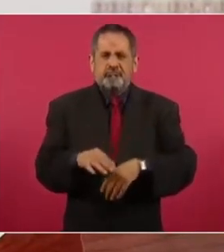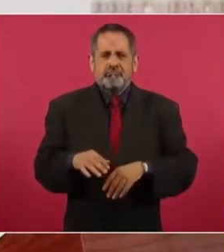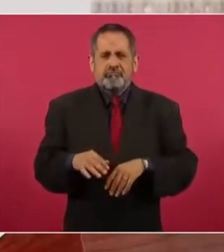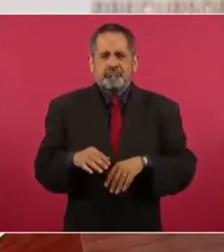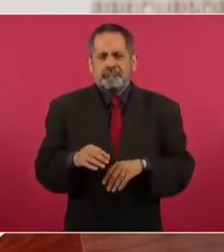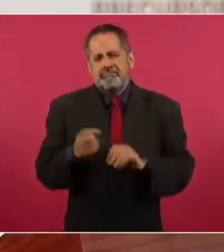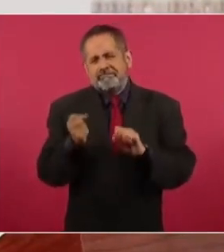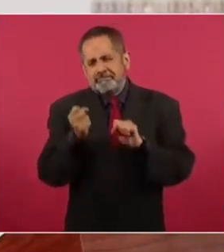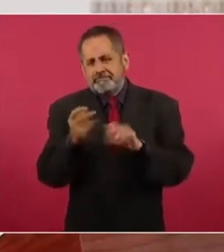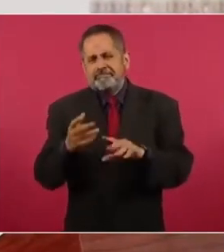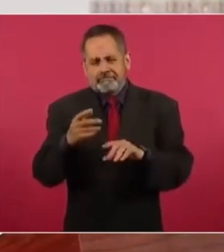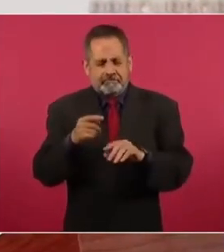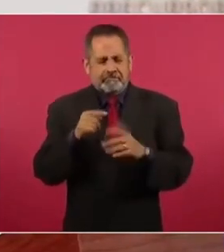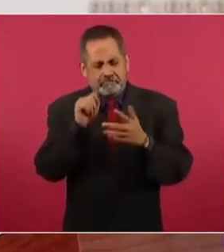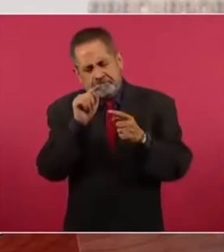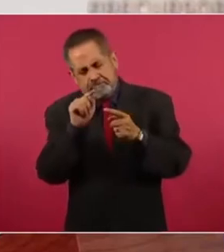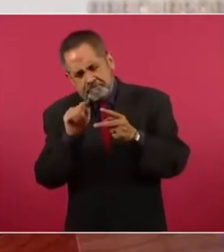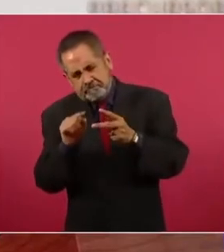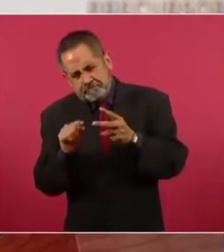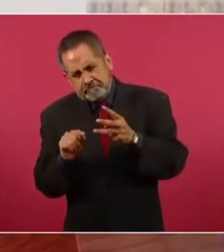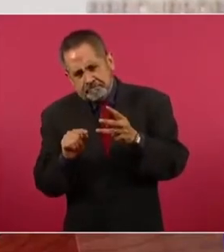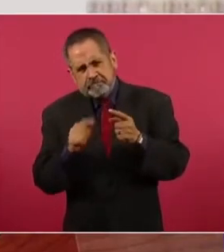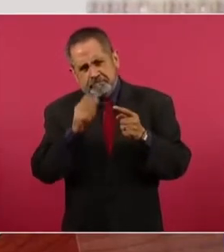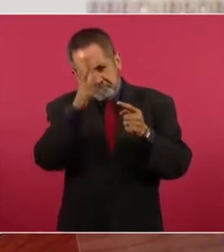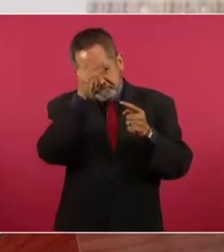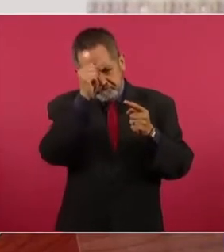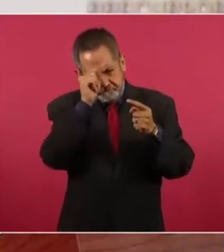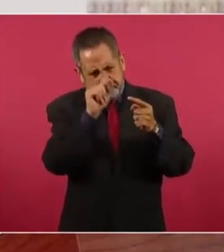y muchos estoy de acuerdo con lo que opina la señora.